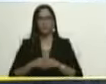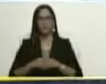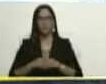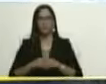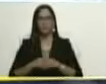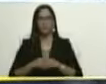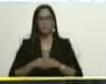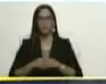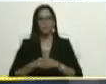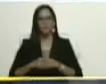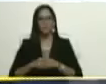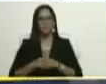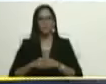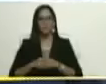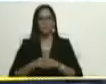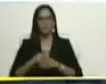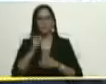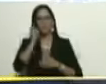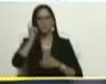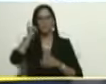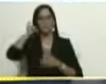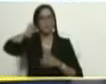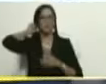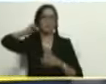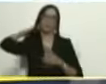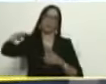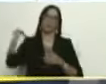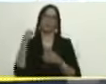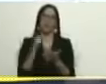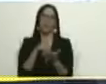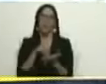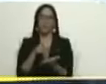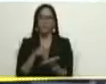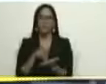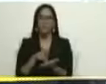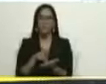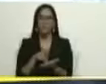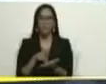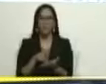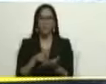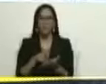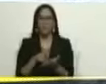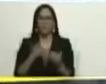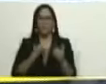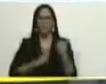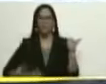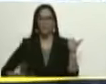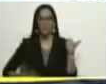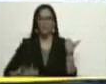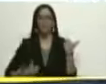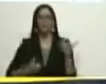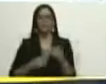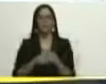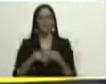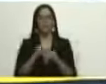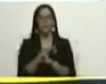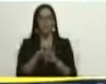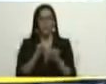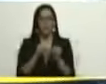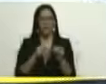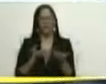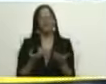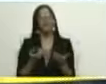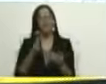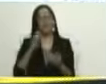con la participación del presidente saliente, Ralph González, y con